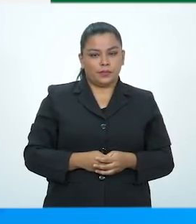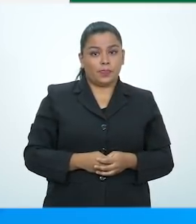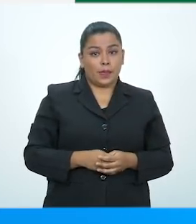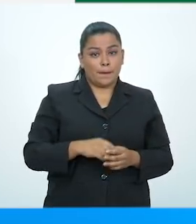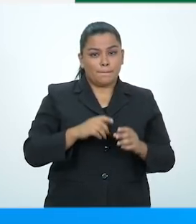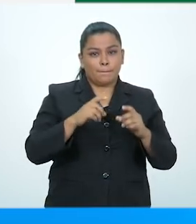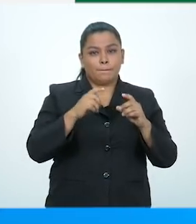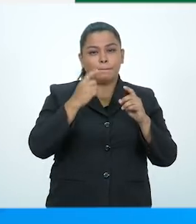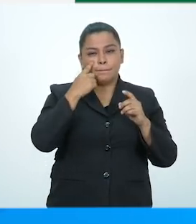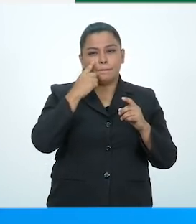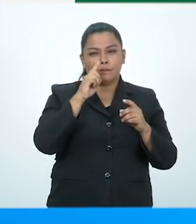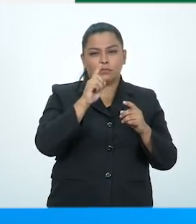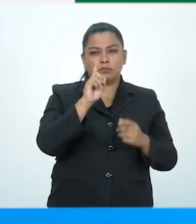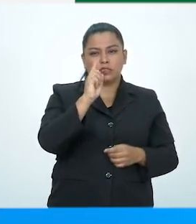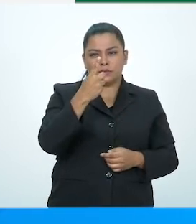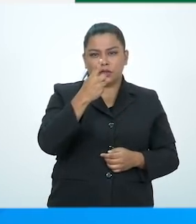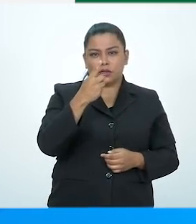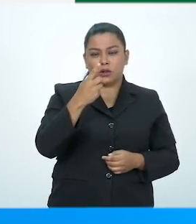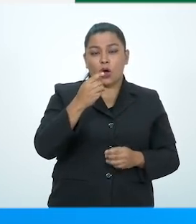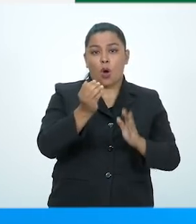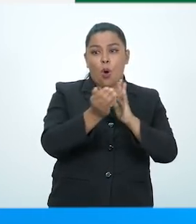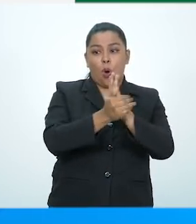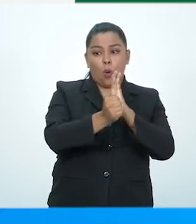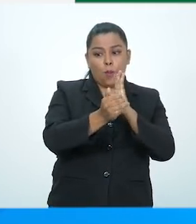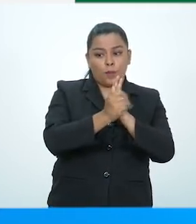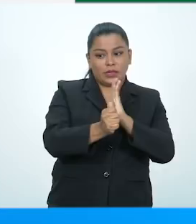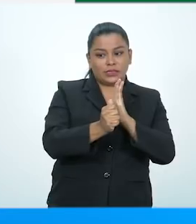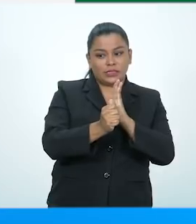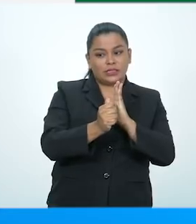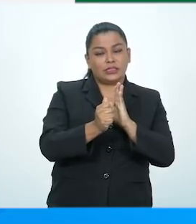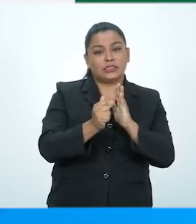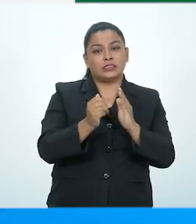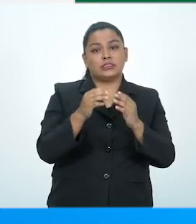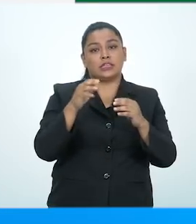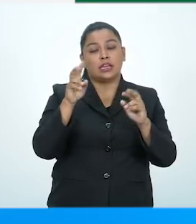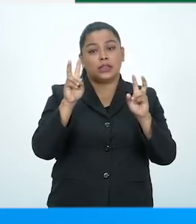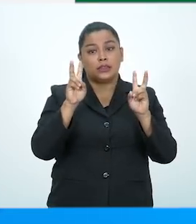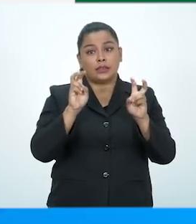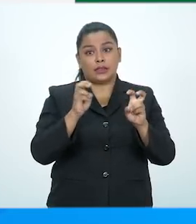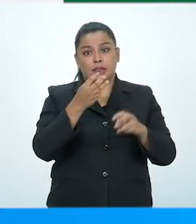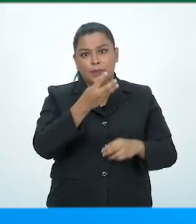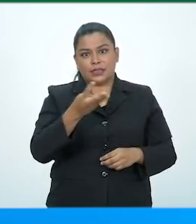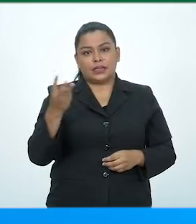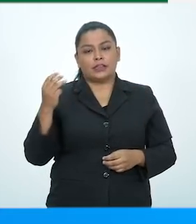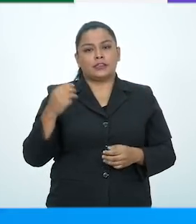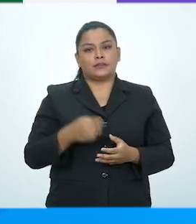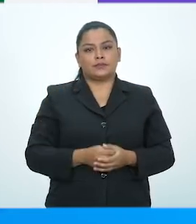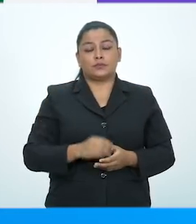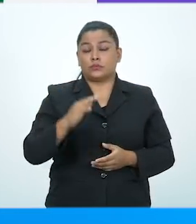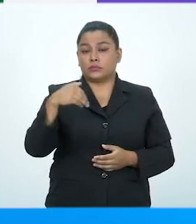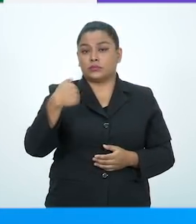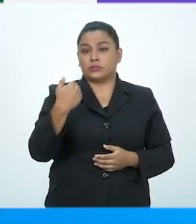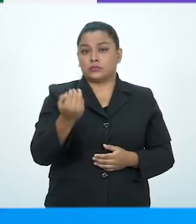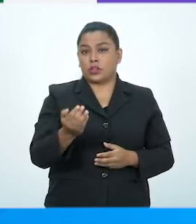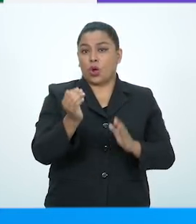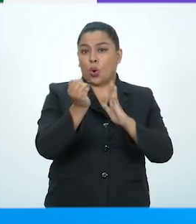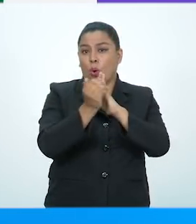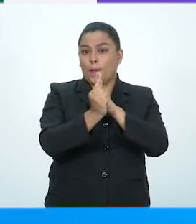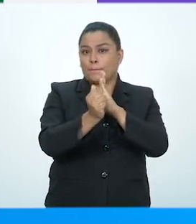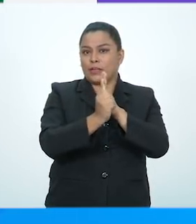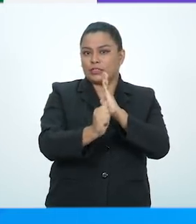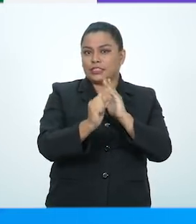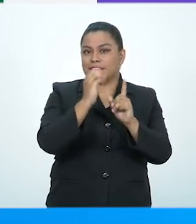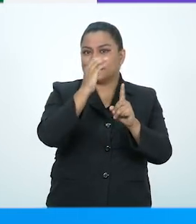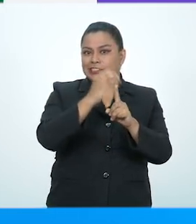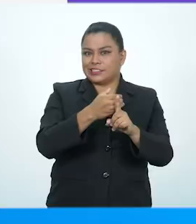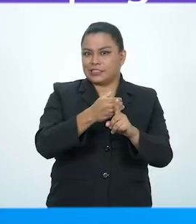En el primer recuadro observamos las competencias transversales de la asignatura. Luego, las